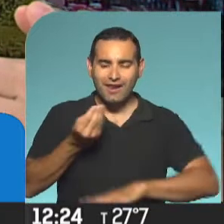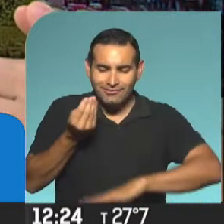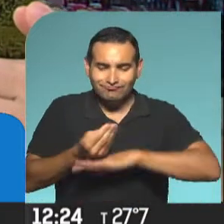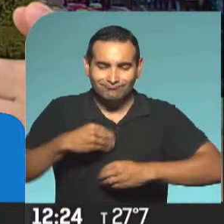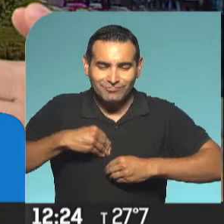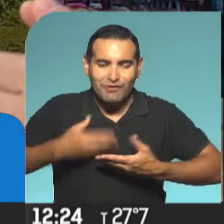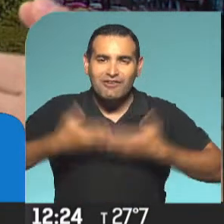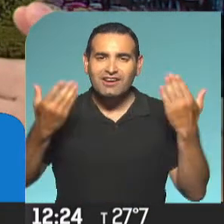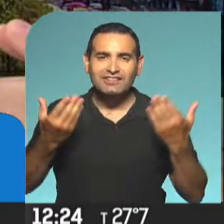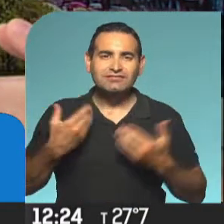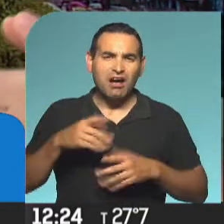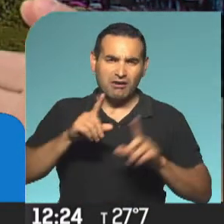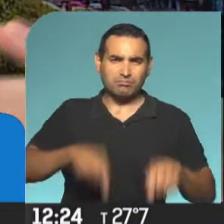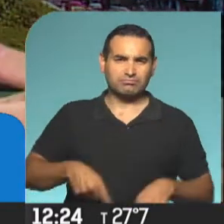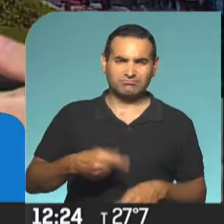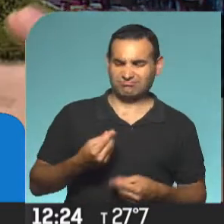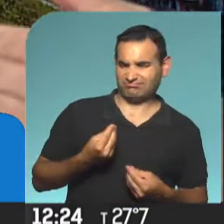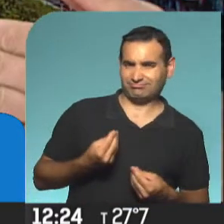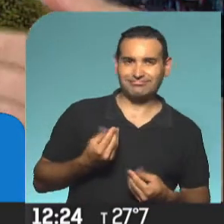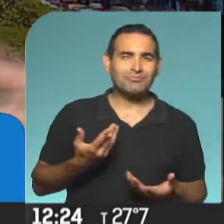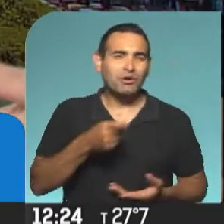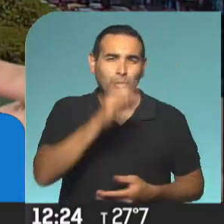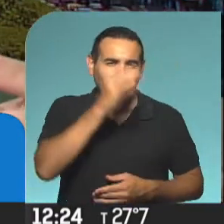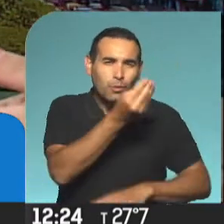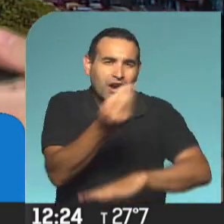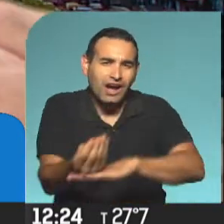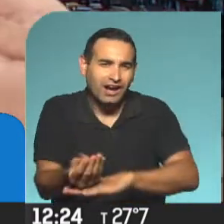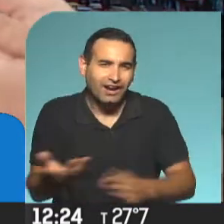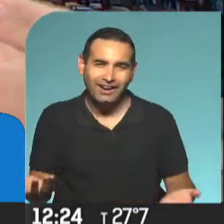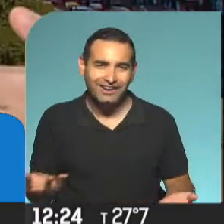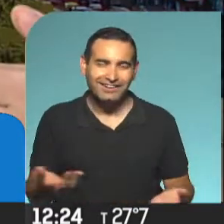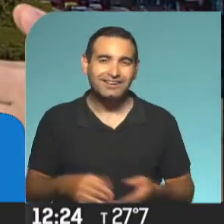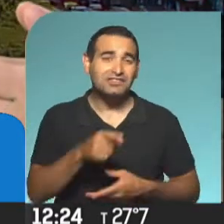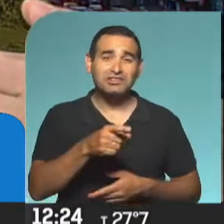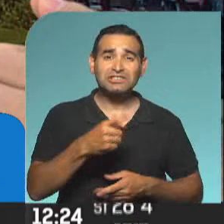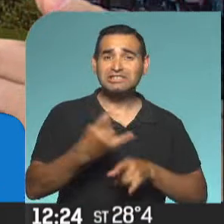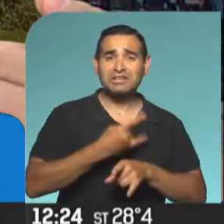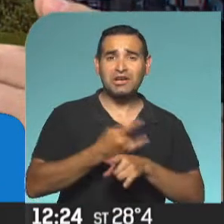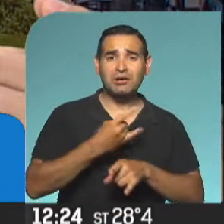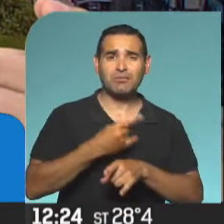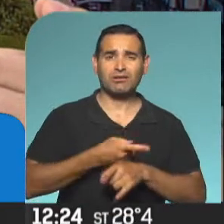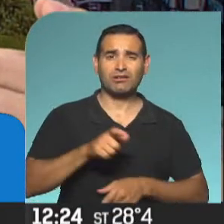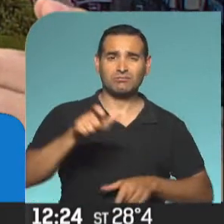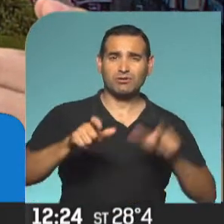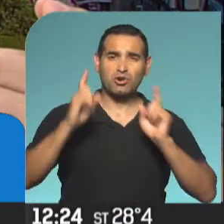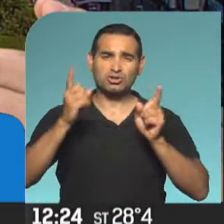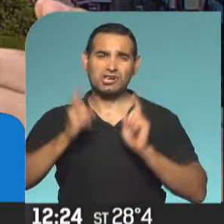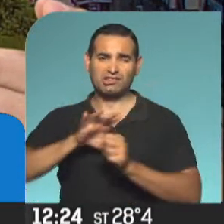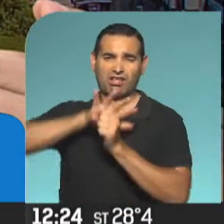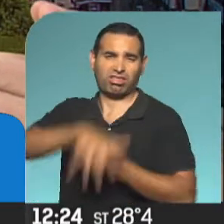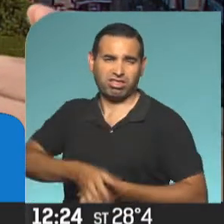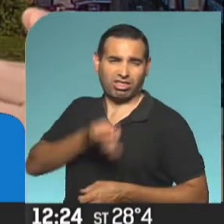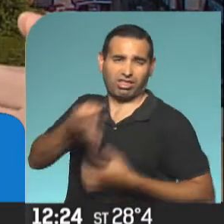aula, ¿sí? Y porque se pasó toda su gestión denostando y humillándonos a los